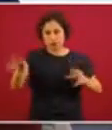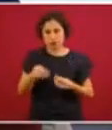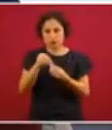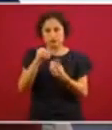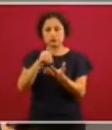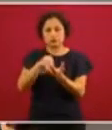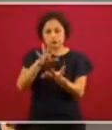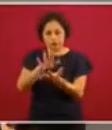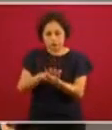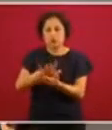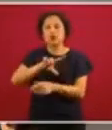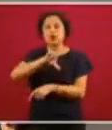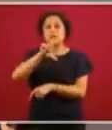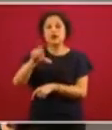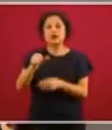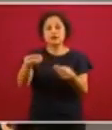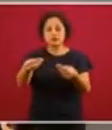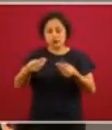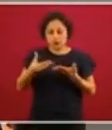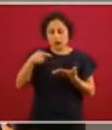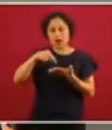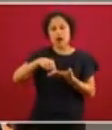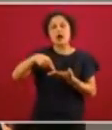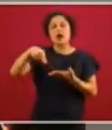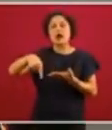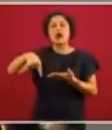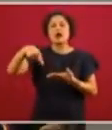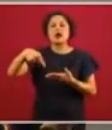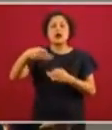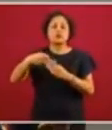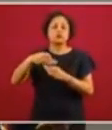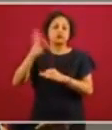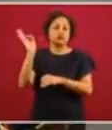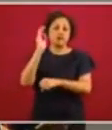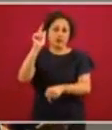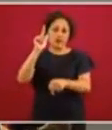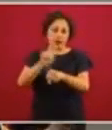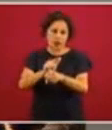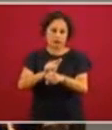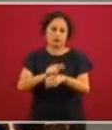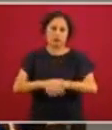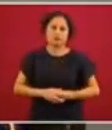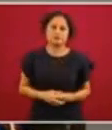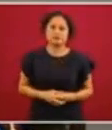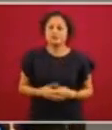federal. Eso es todo, vamos a pasar a preguntas y respuestas. Gracias.